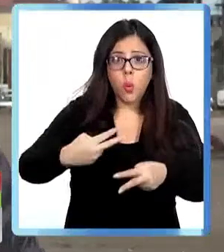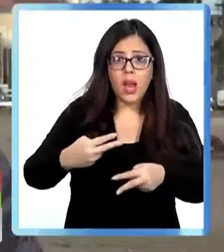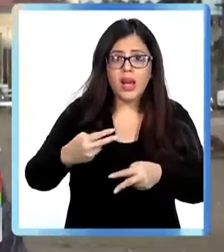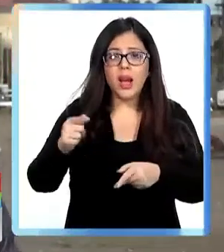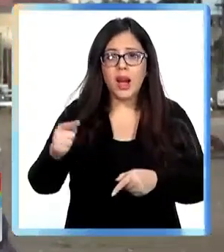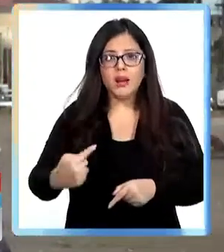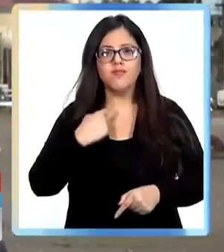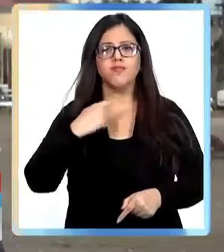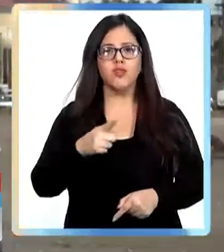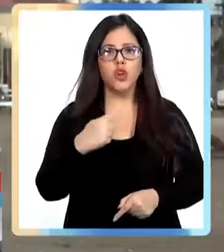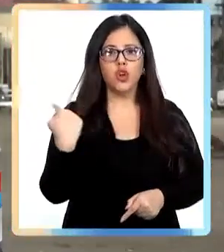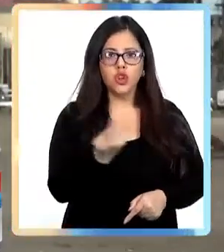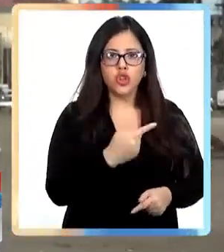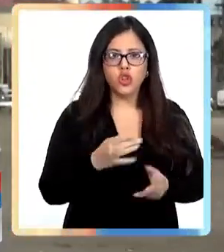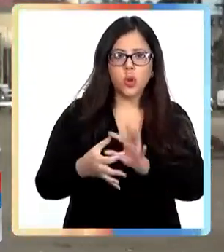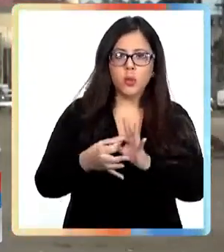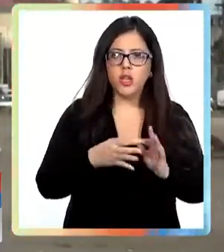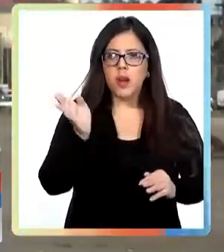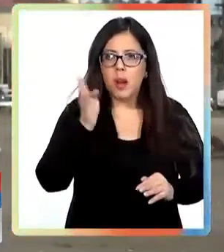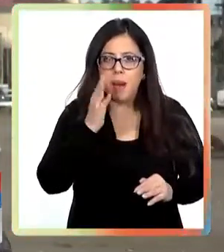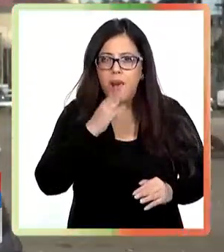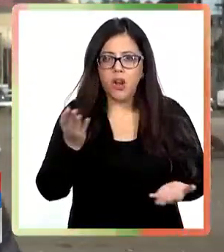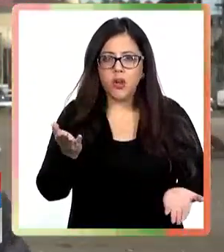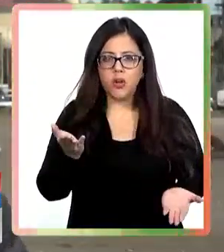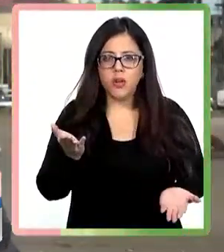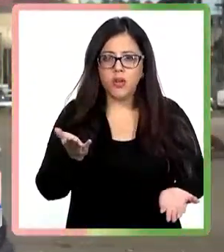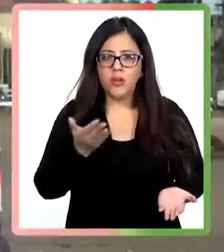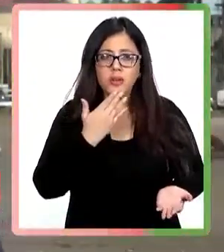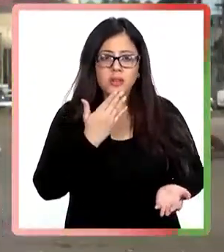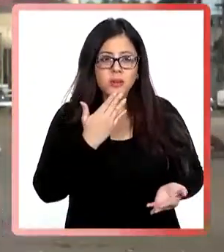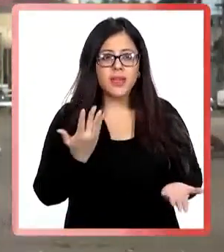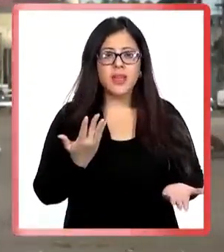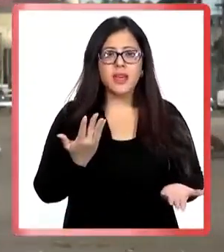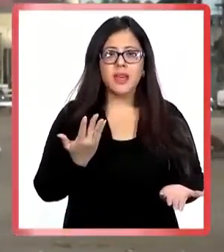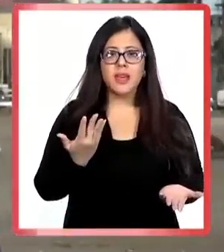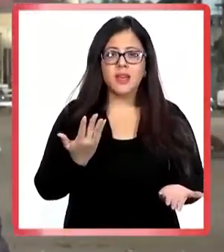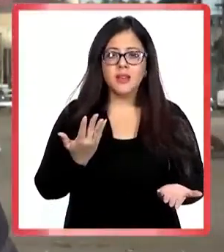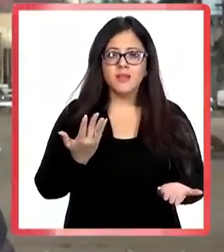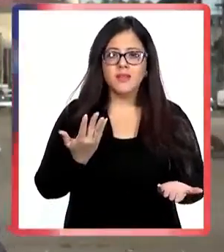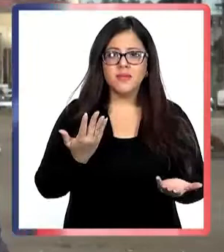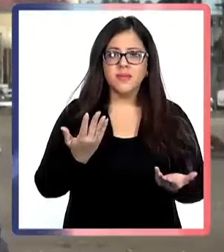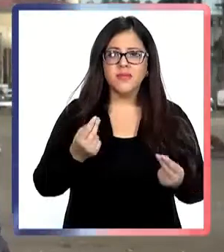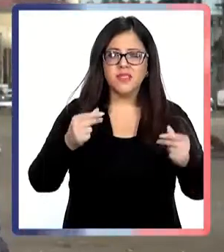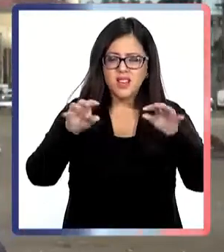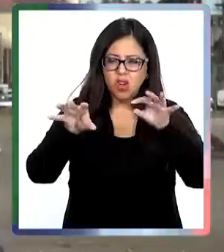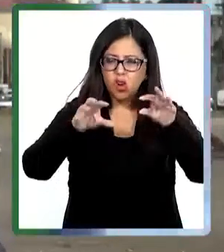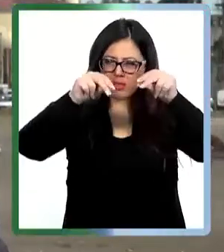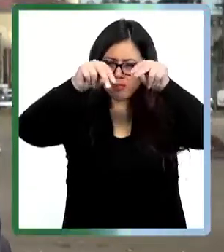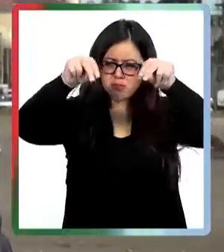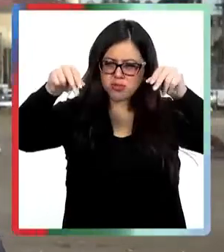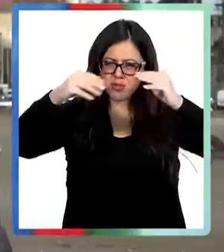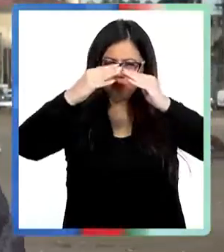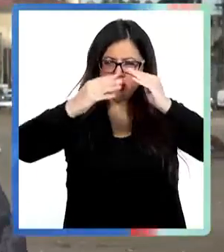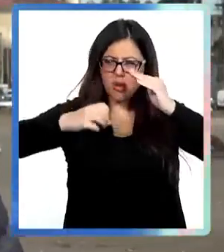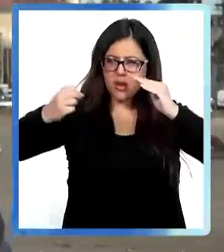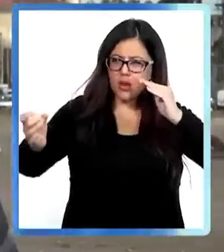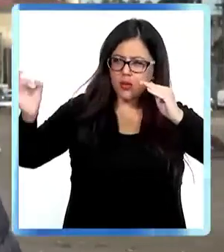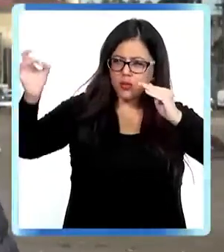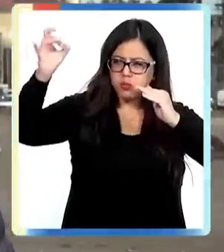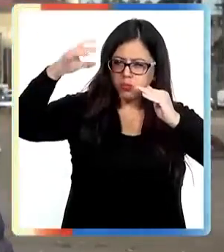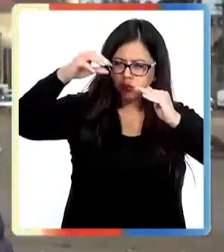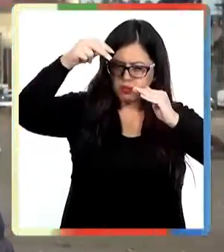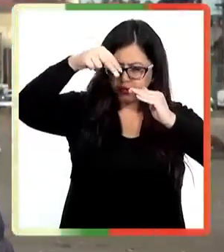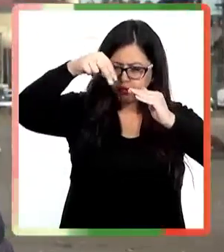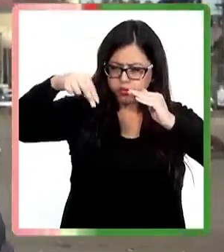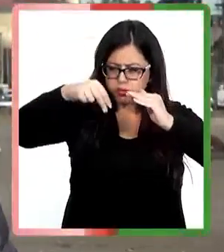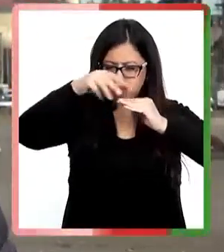sufrimos nosotros con los malos olores, con pigmentación que cae en nuestras casas y